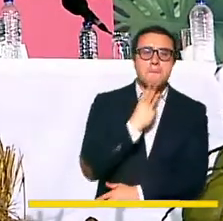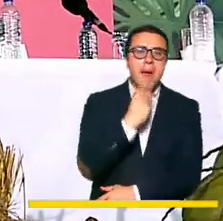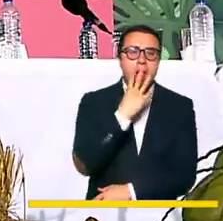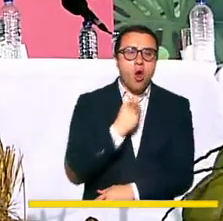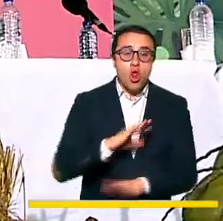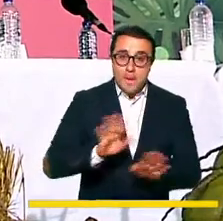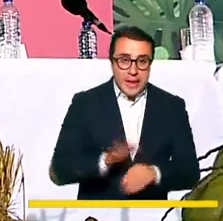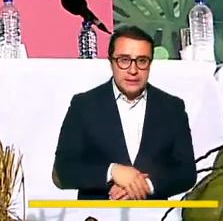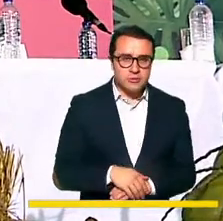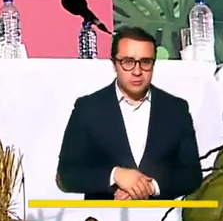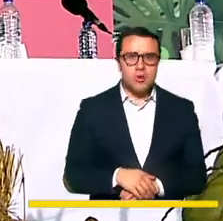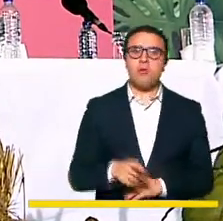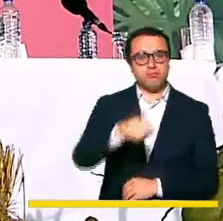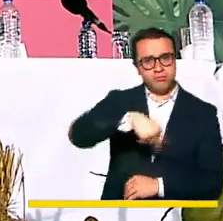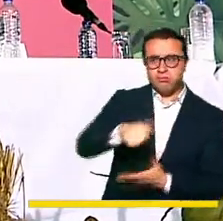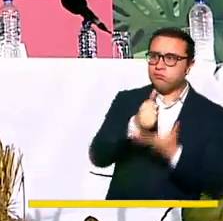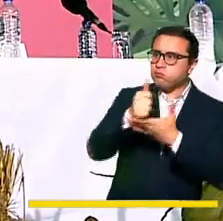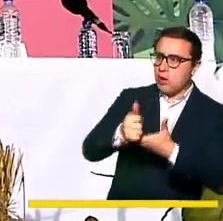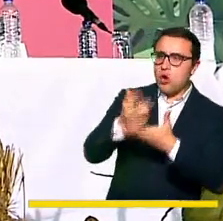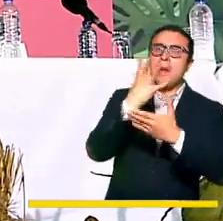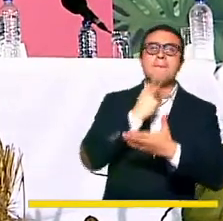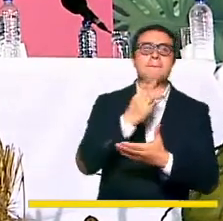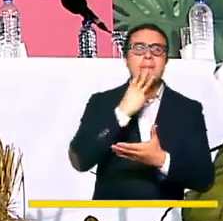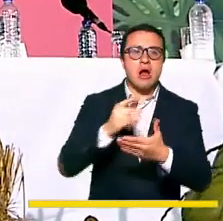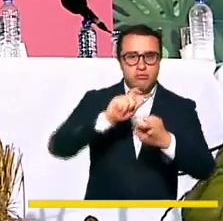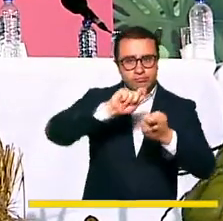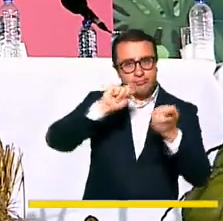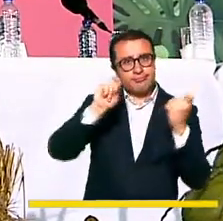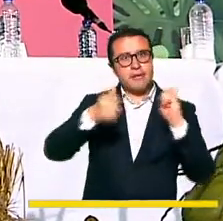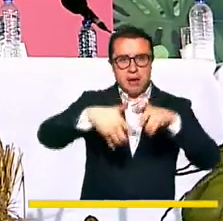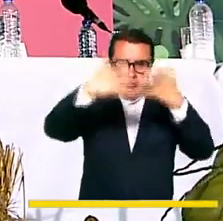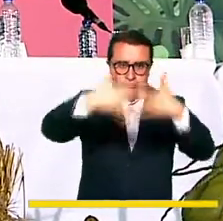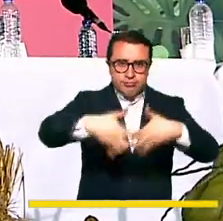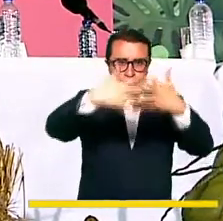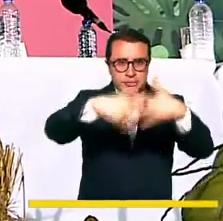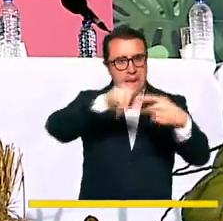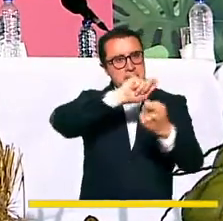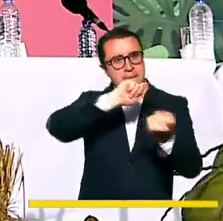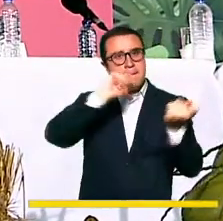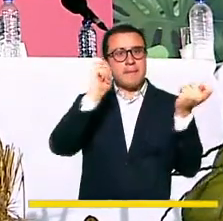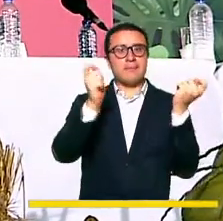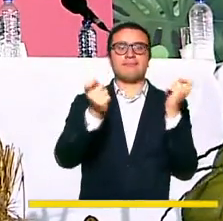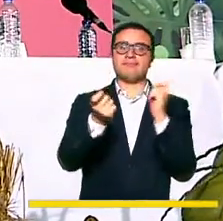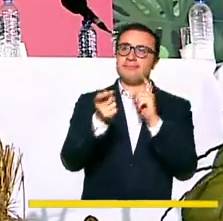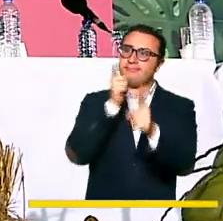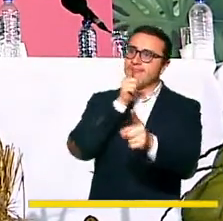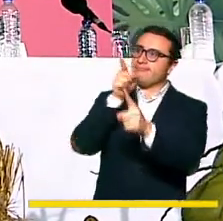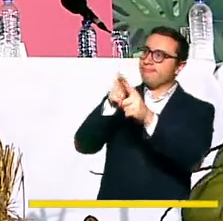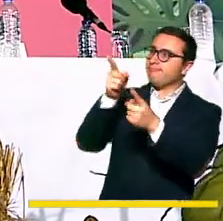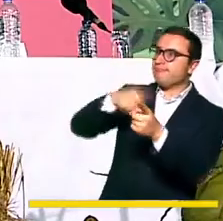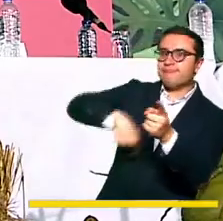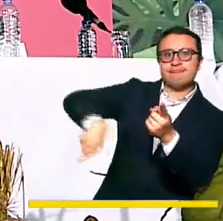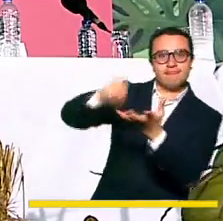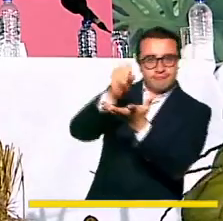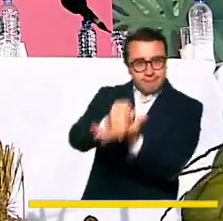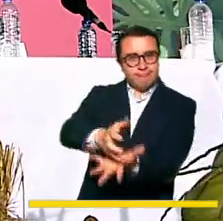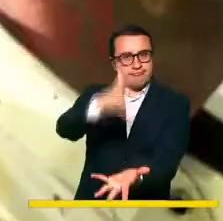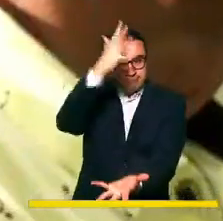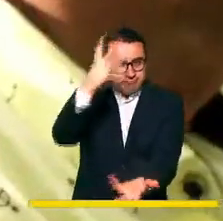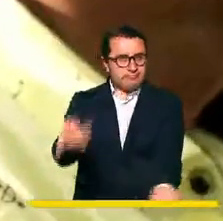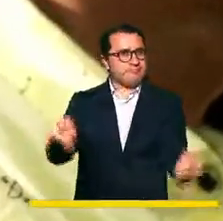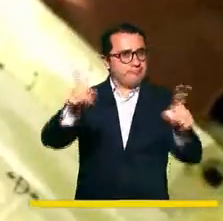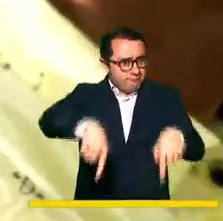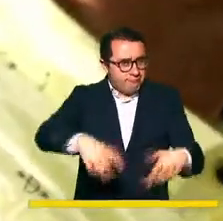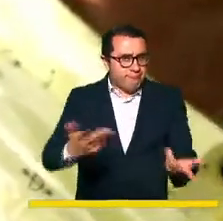en la transformación industrial del mango, porque entonces la riqueza, la ganancia que se genera en una